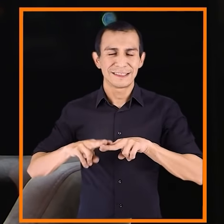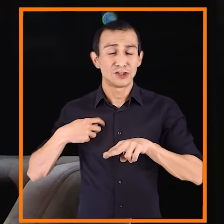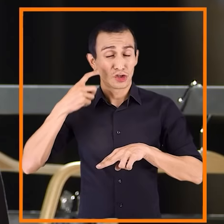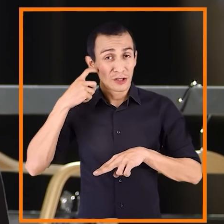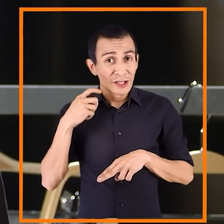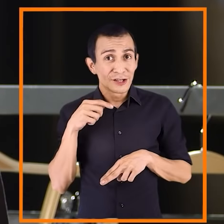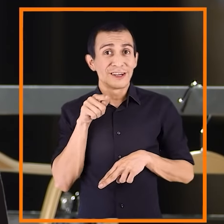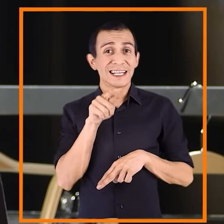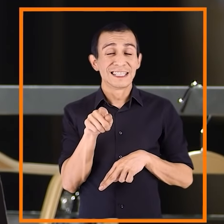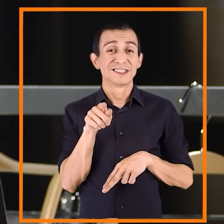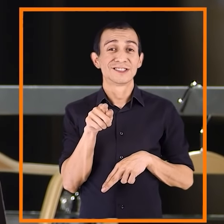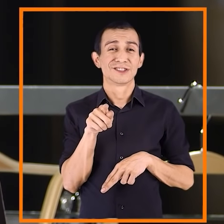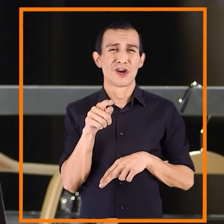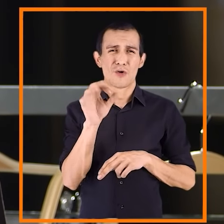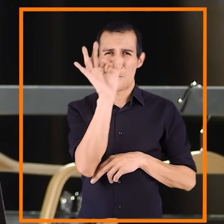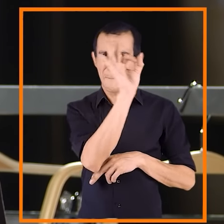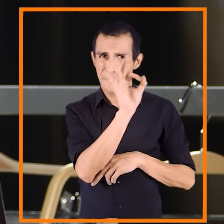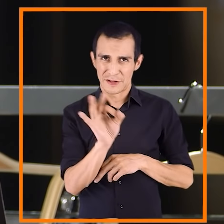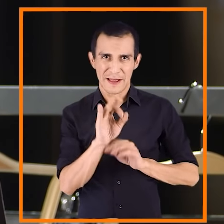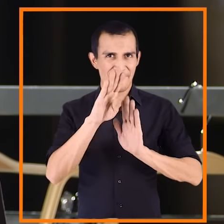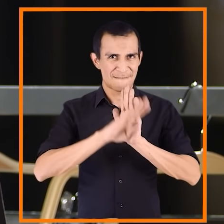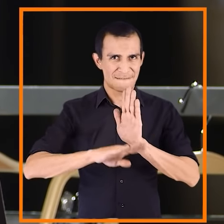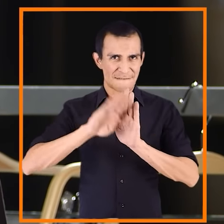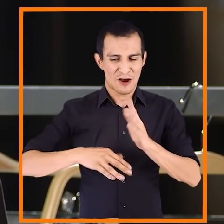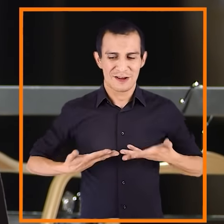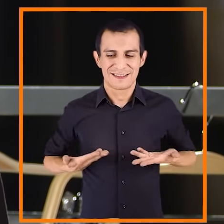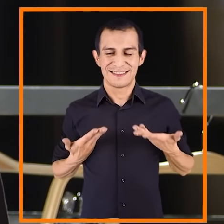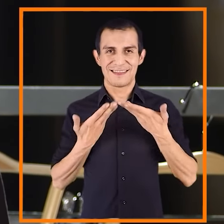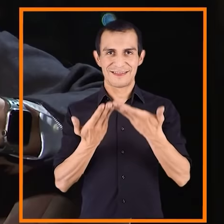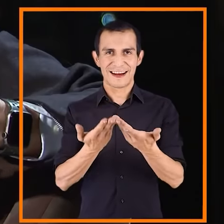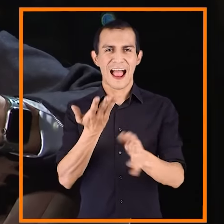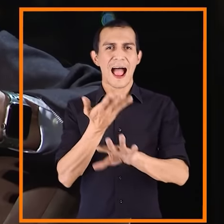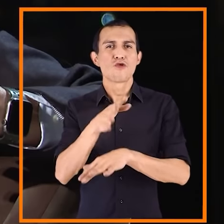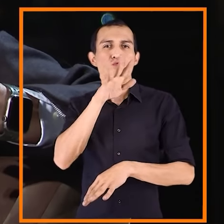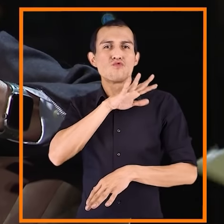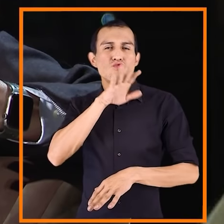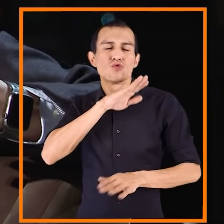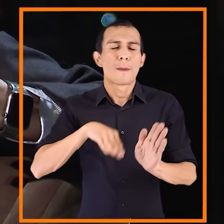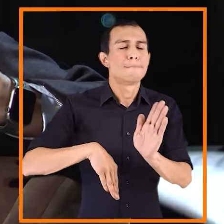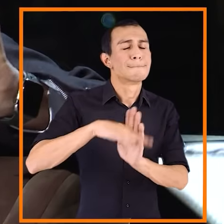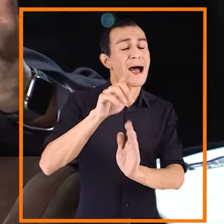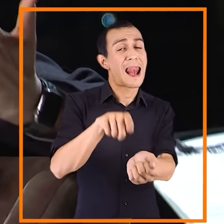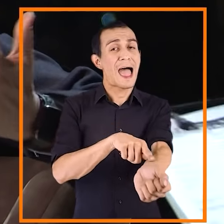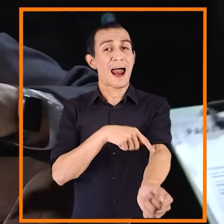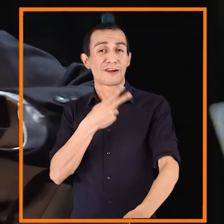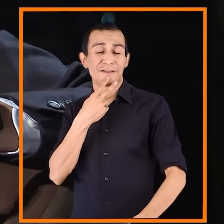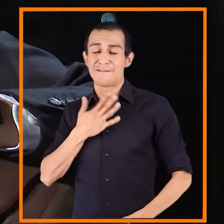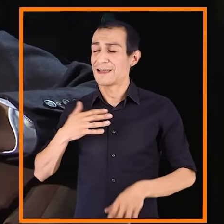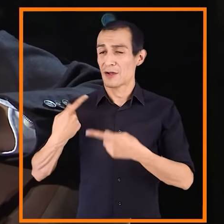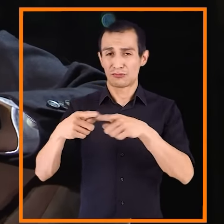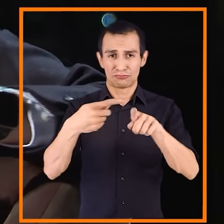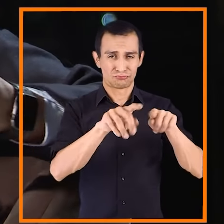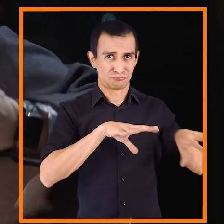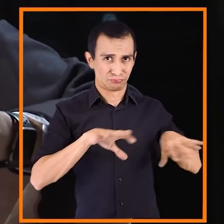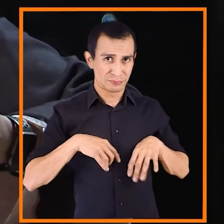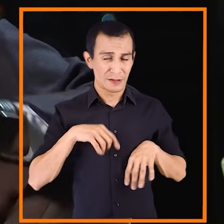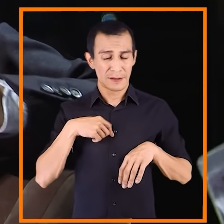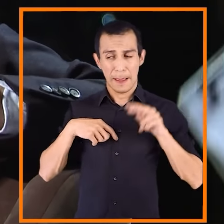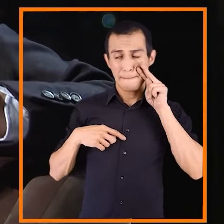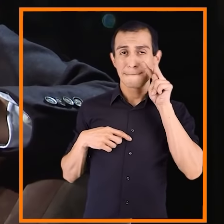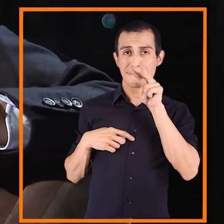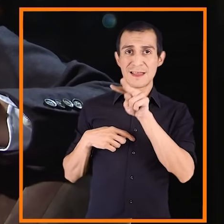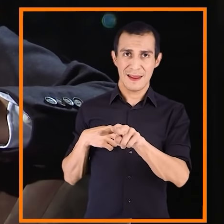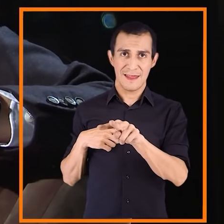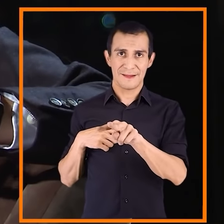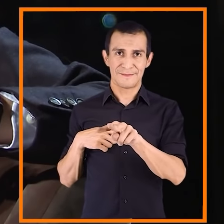denim, es un porcentaje muy bajo que se entrega porque tiene un uso mucho más largo de vida que cualquiera de los otros productos. Por lo tanto,